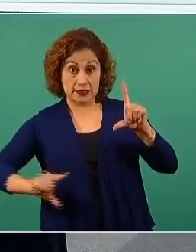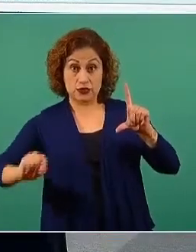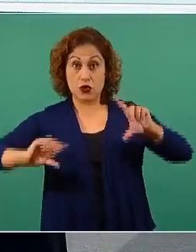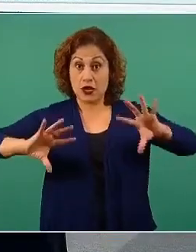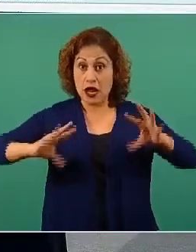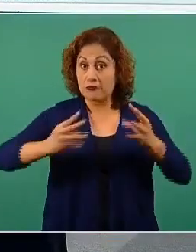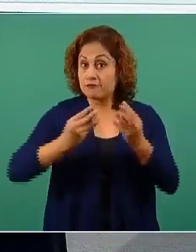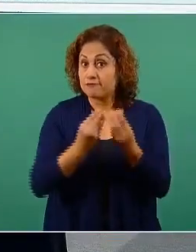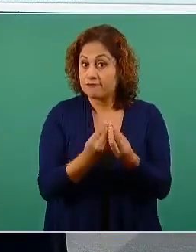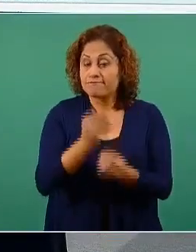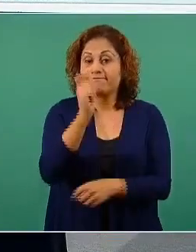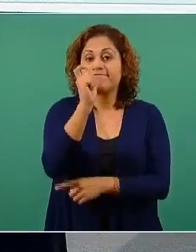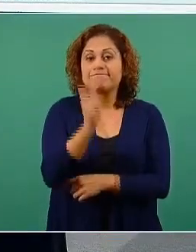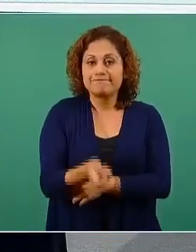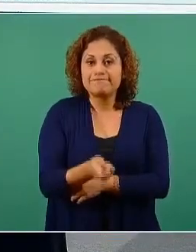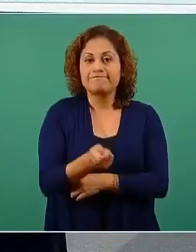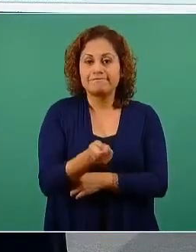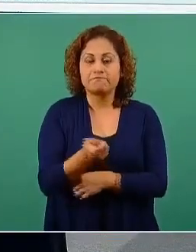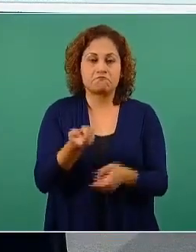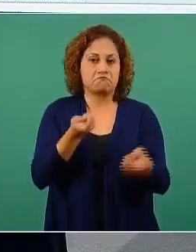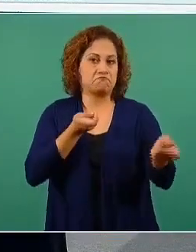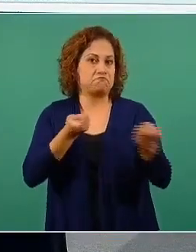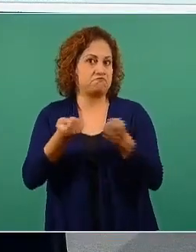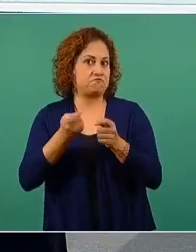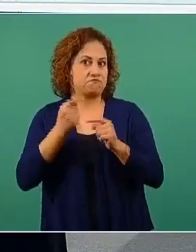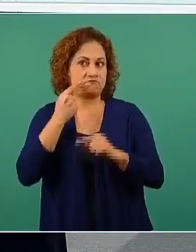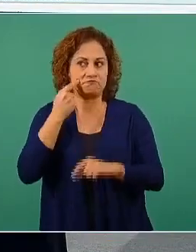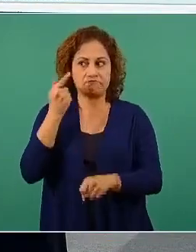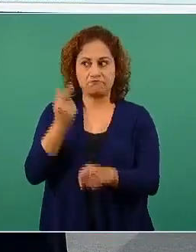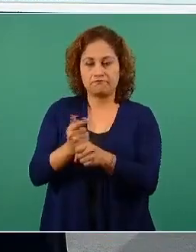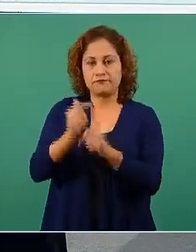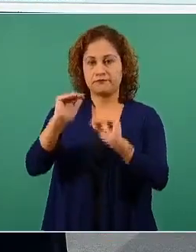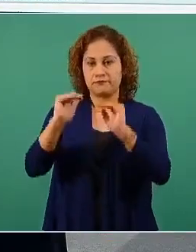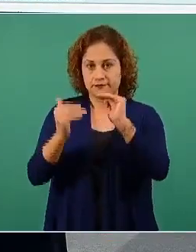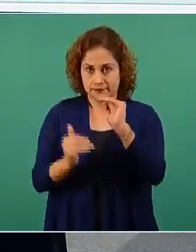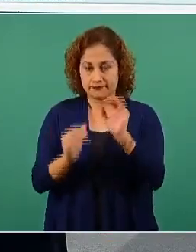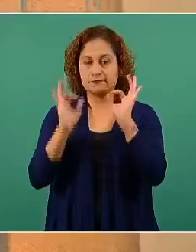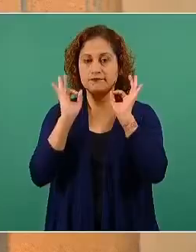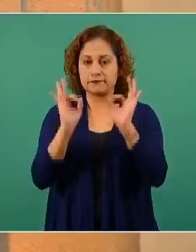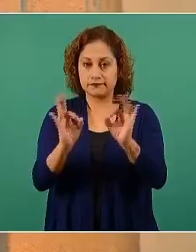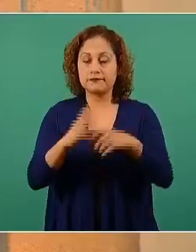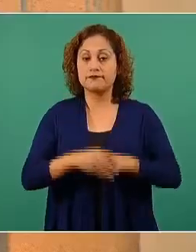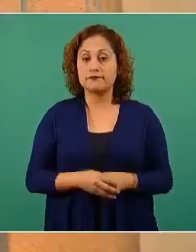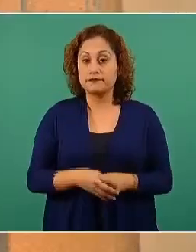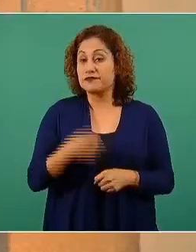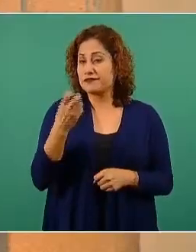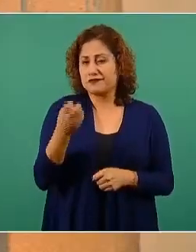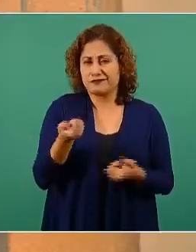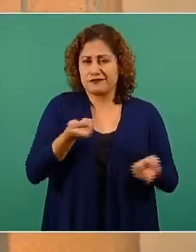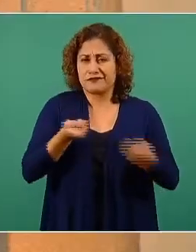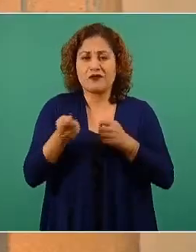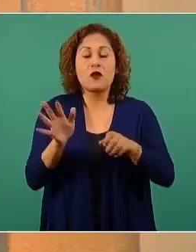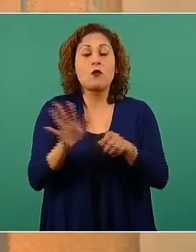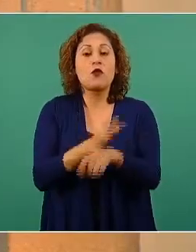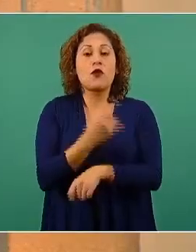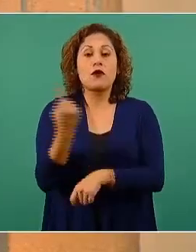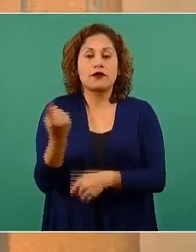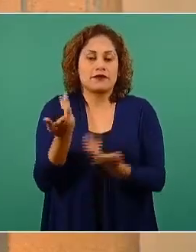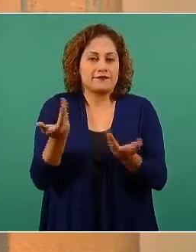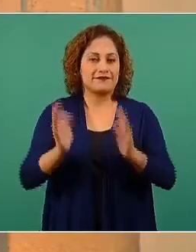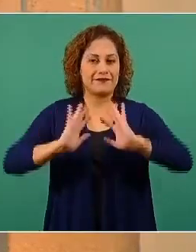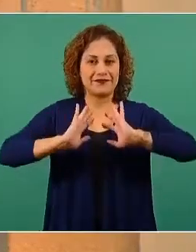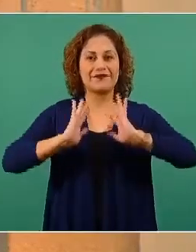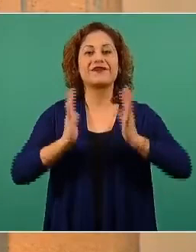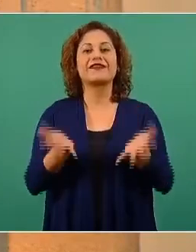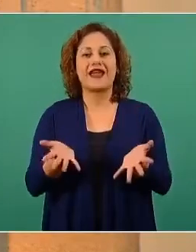este punto está bajo control, y obviamente lo hemos dicho, ese control es gracias a que se están poniendo en